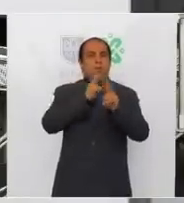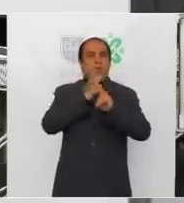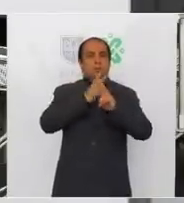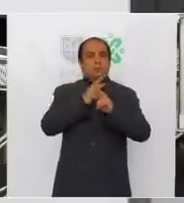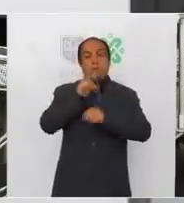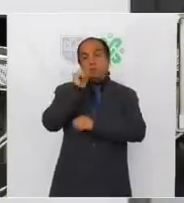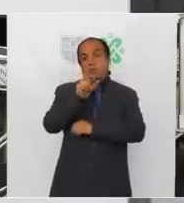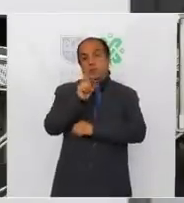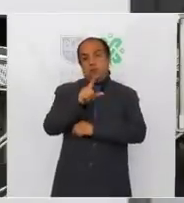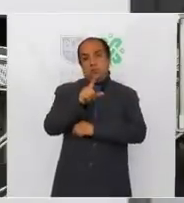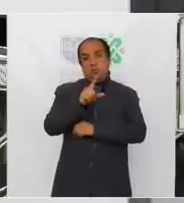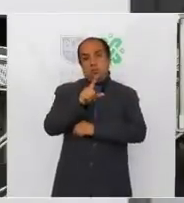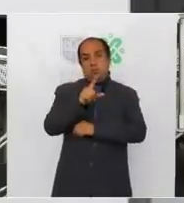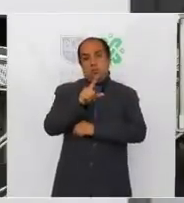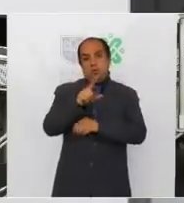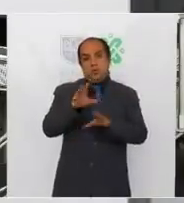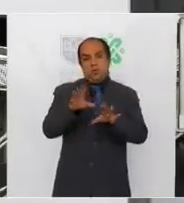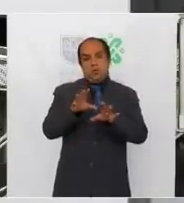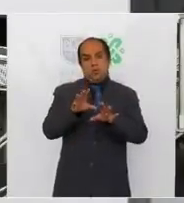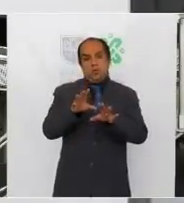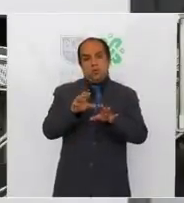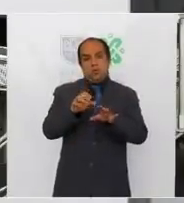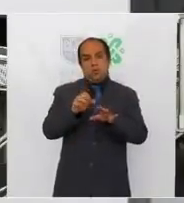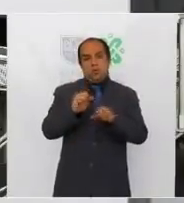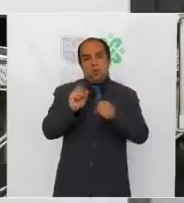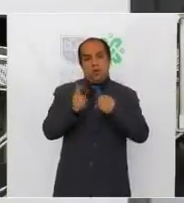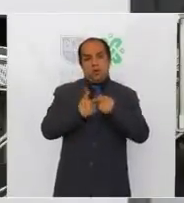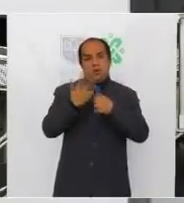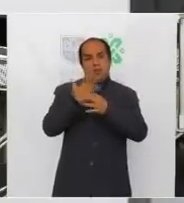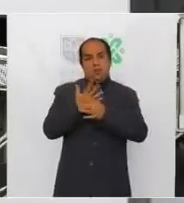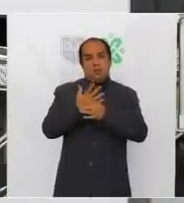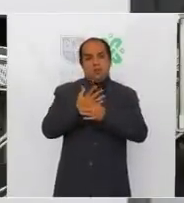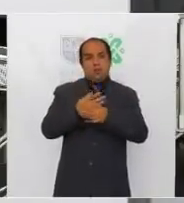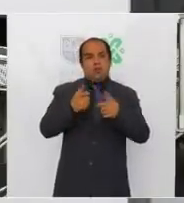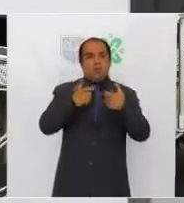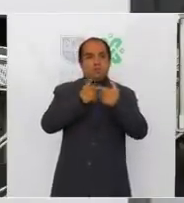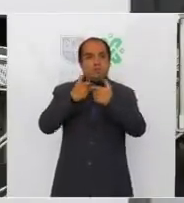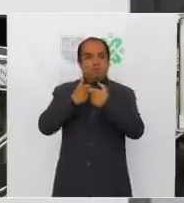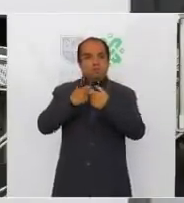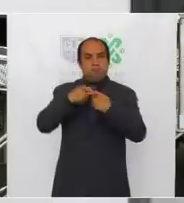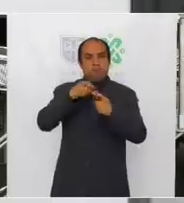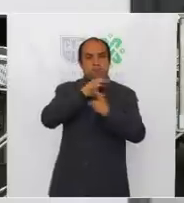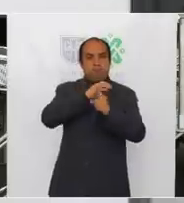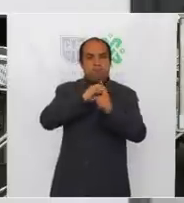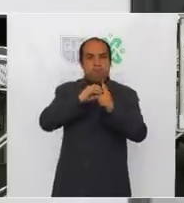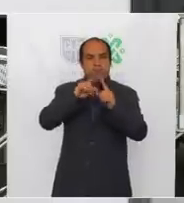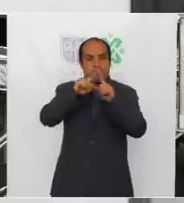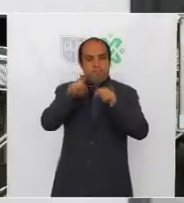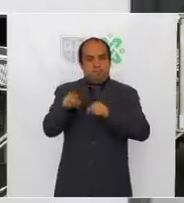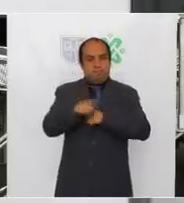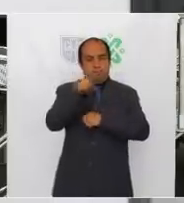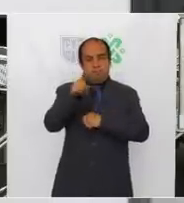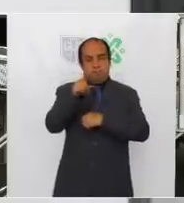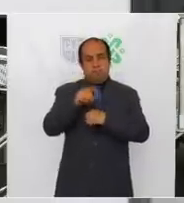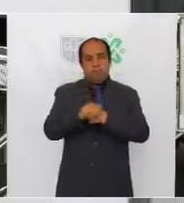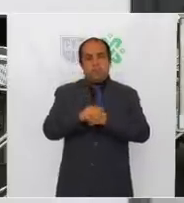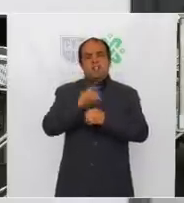como parte de lo que llamamos la economía circular, es decir, todos aquellos